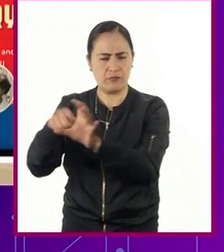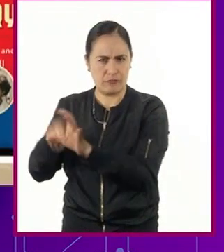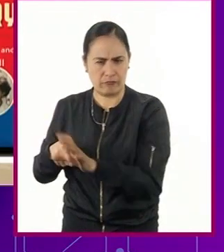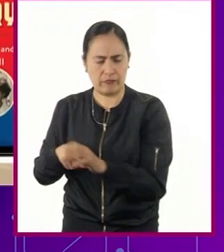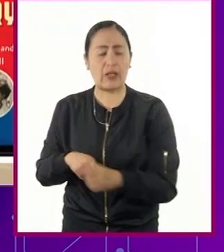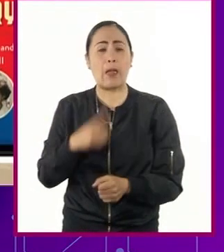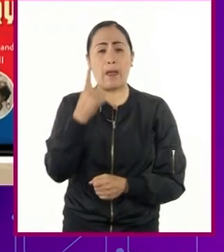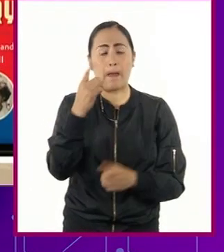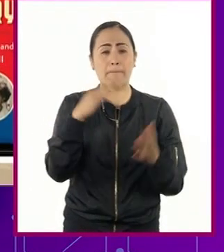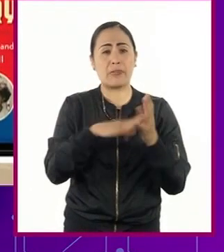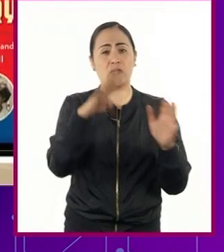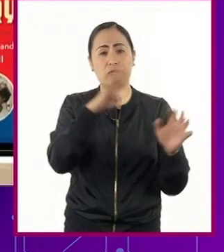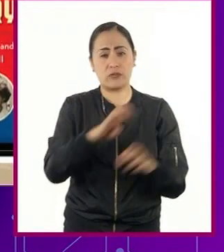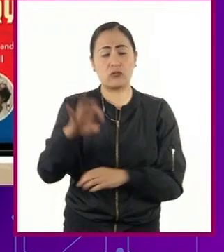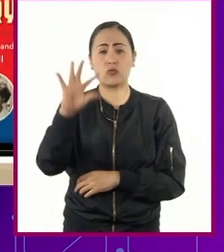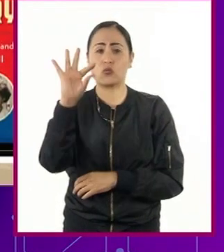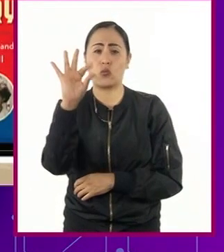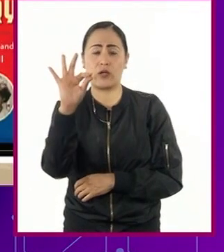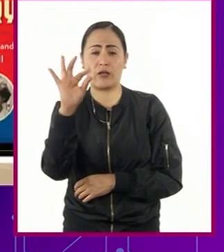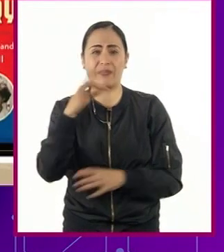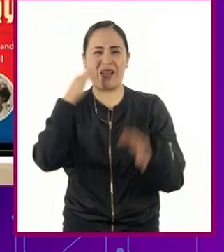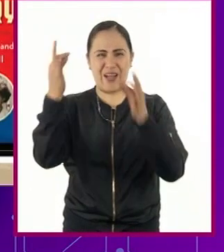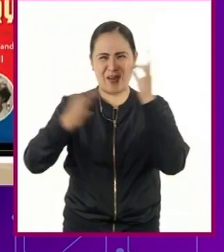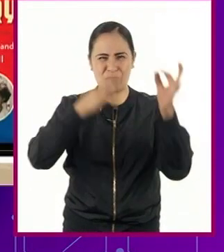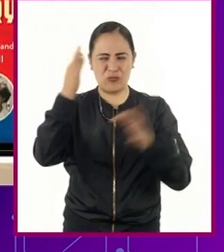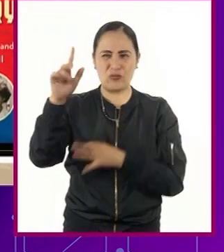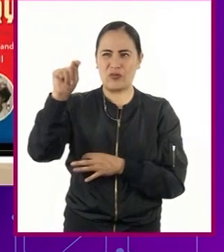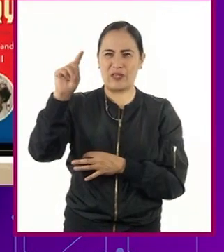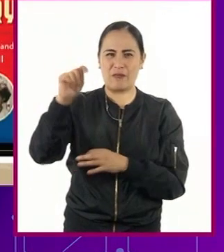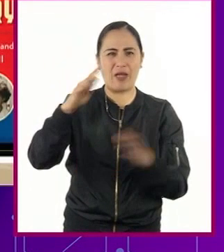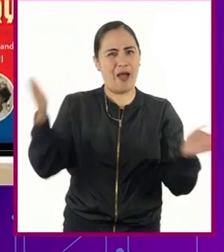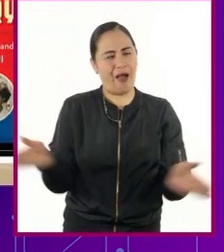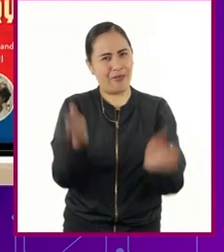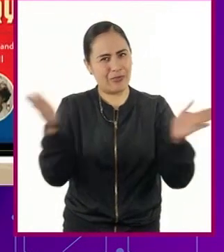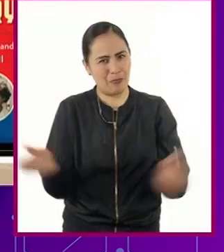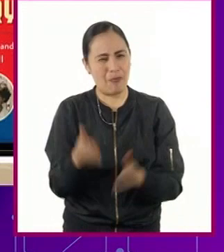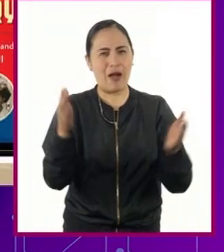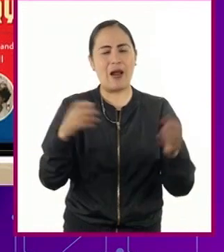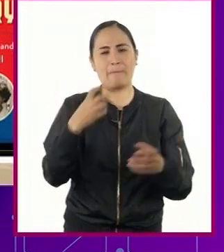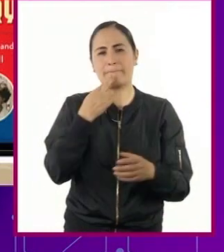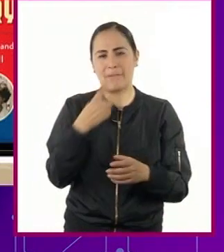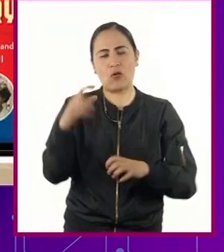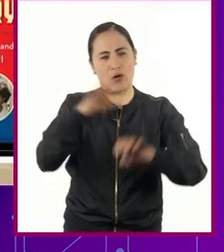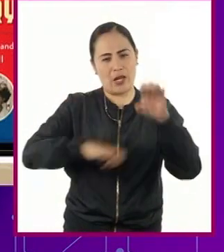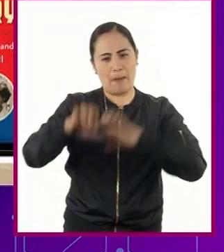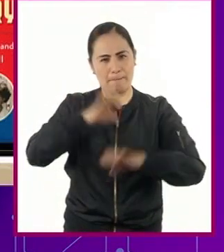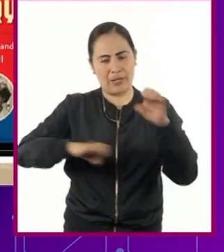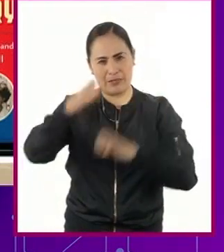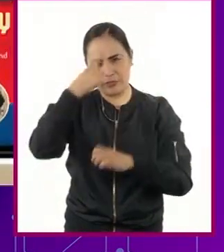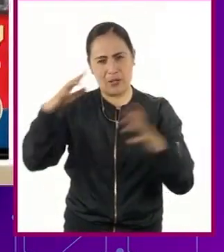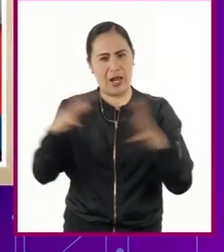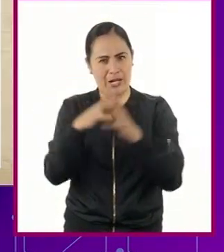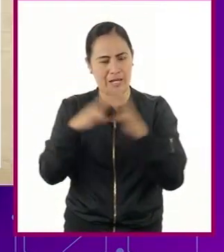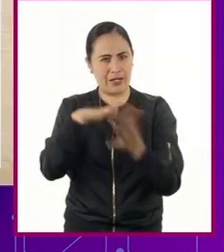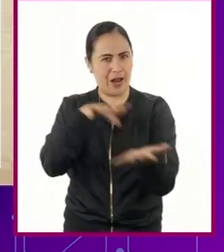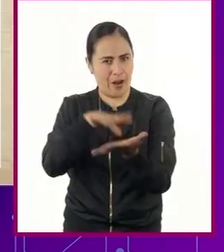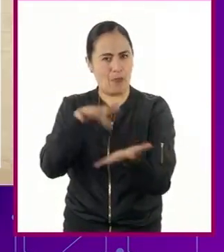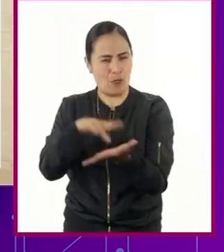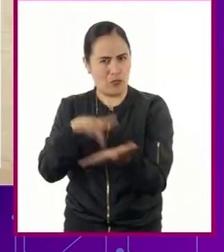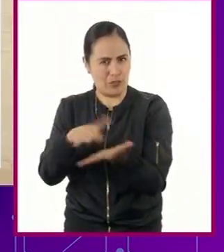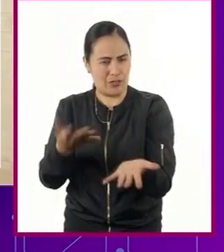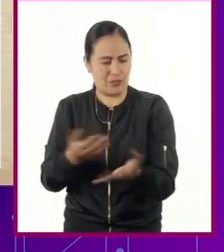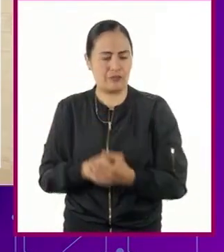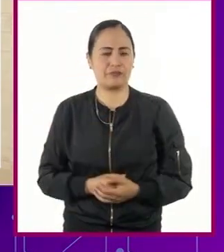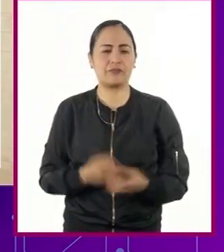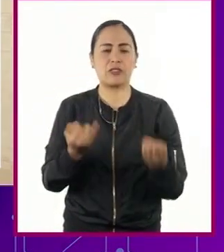1940 las alentaba a trabajar en las fábricas para aumentar la producción destinada a la guerra. Además, alrededor